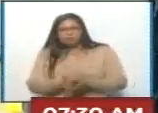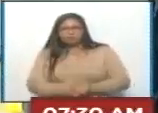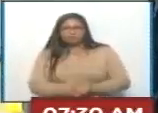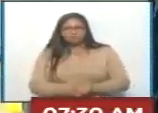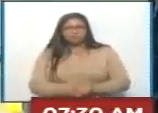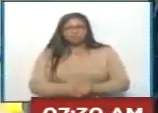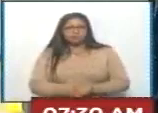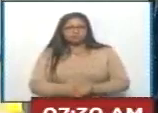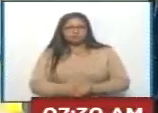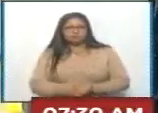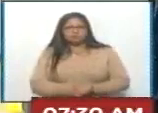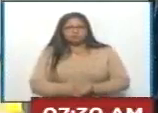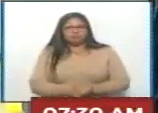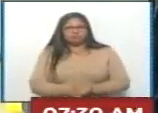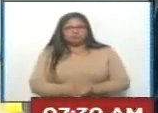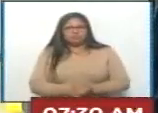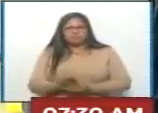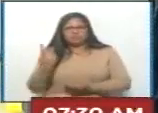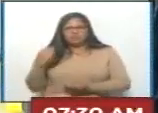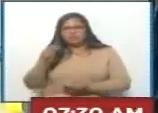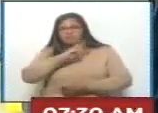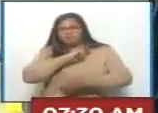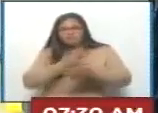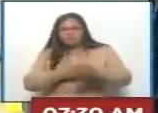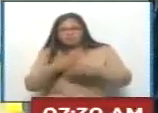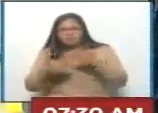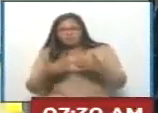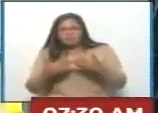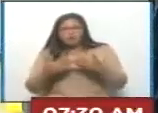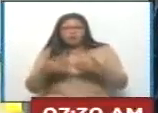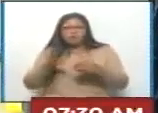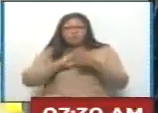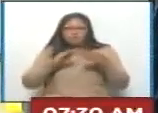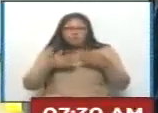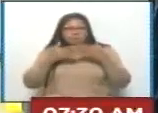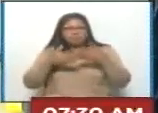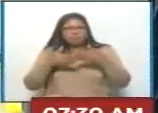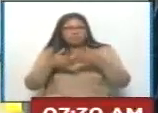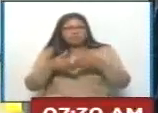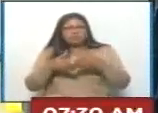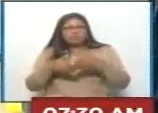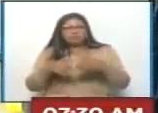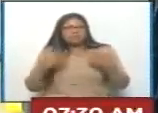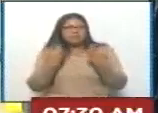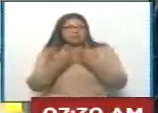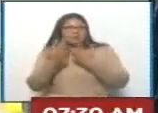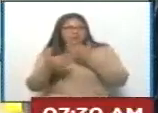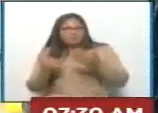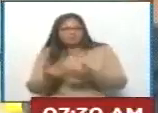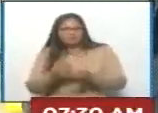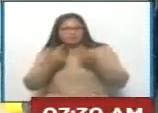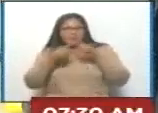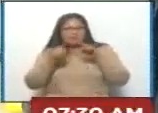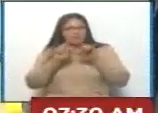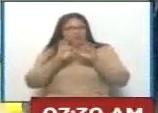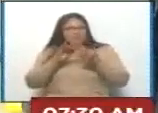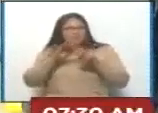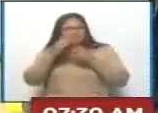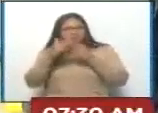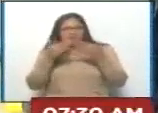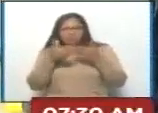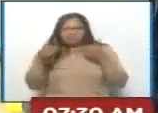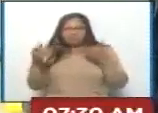importante. Tenía gran fuerza, sobre todo en la Marina de Guerra, y bueno, por supuesto también diferentes guarniciones a lo largo del país